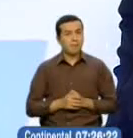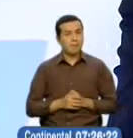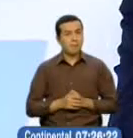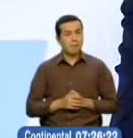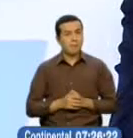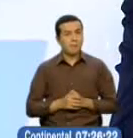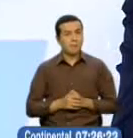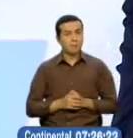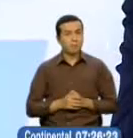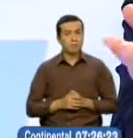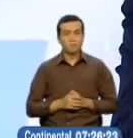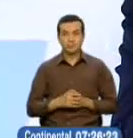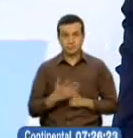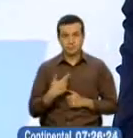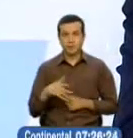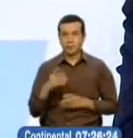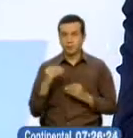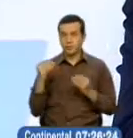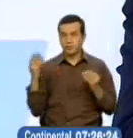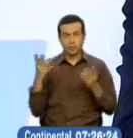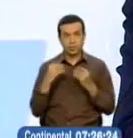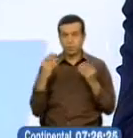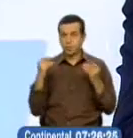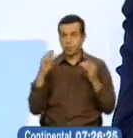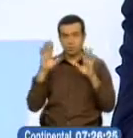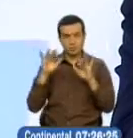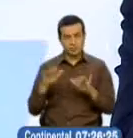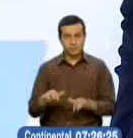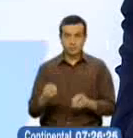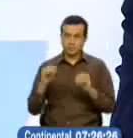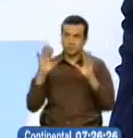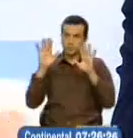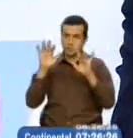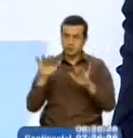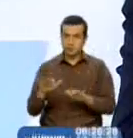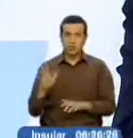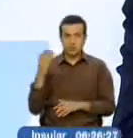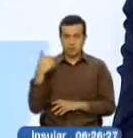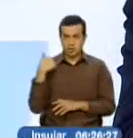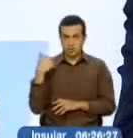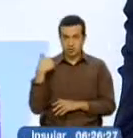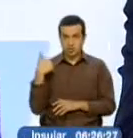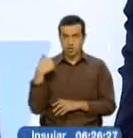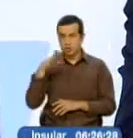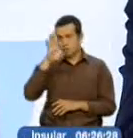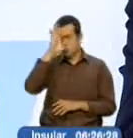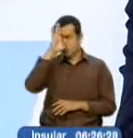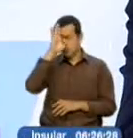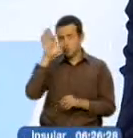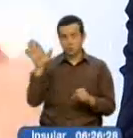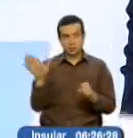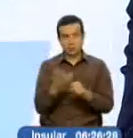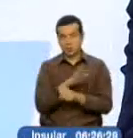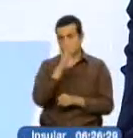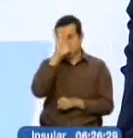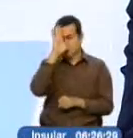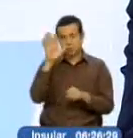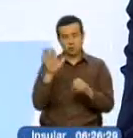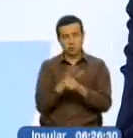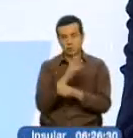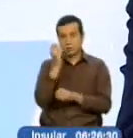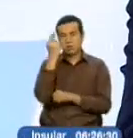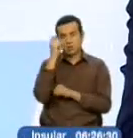Yo he escrito bastantes artículos, tengo una tesis prácticamente bastante